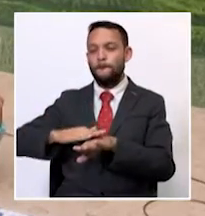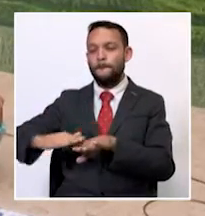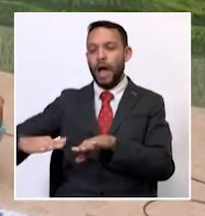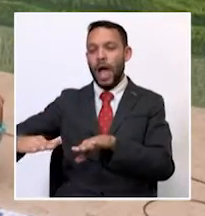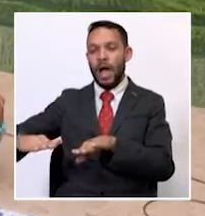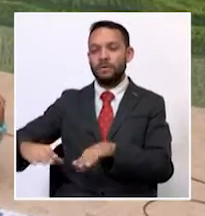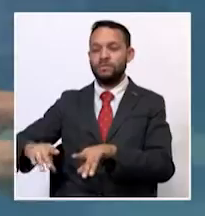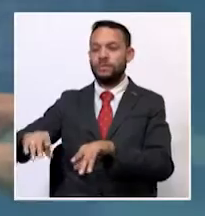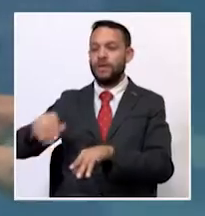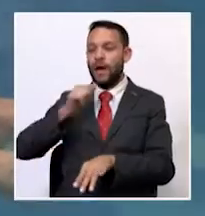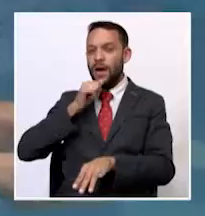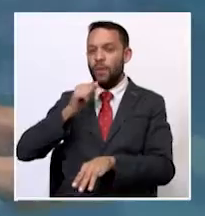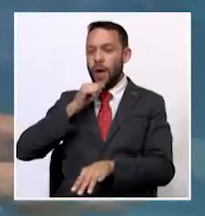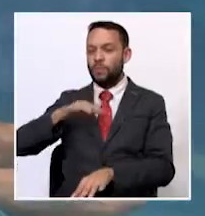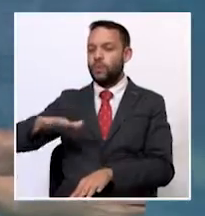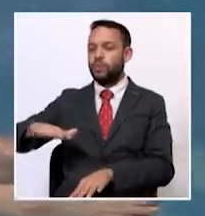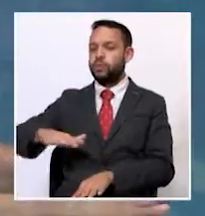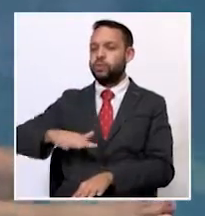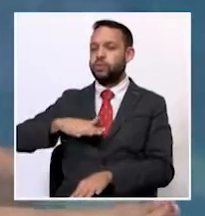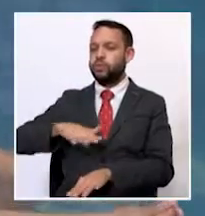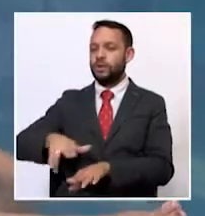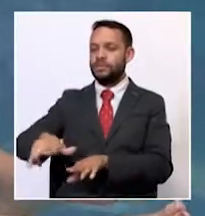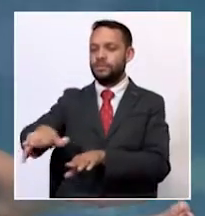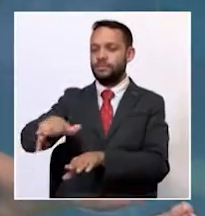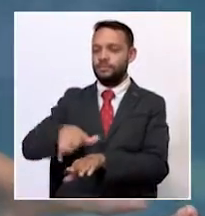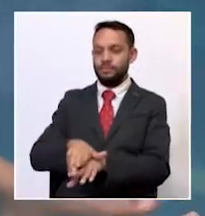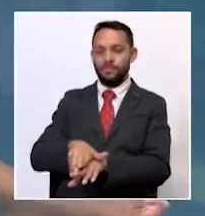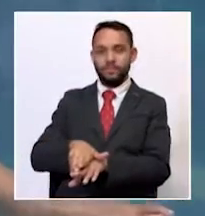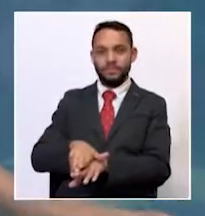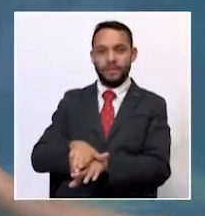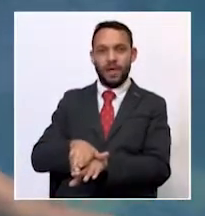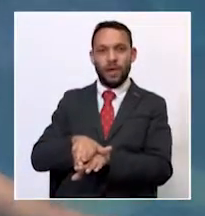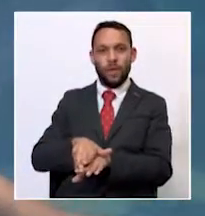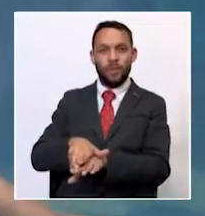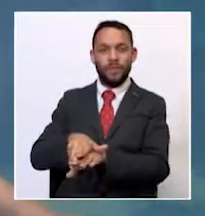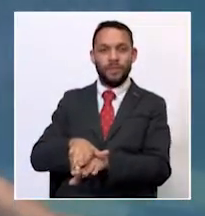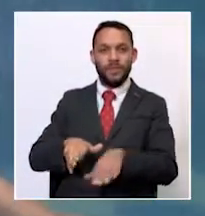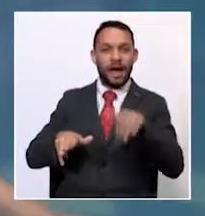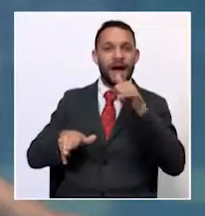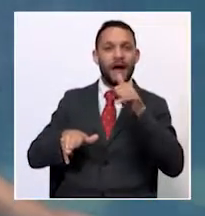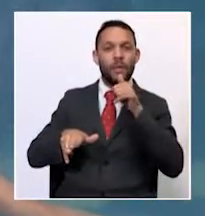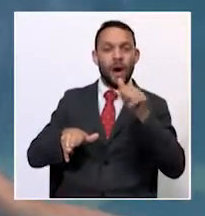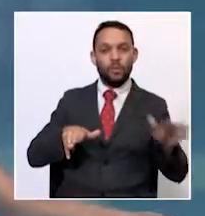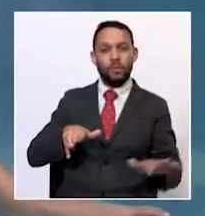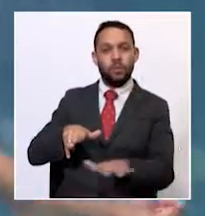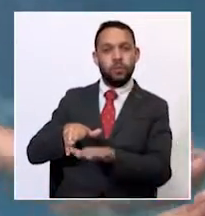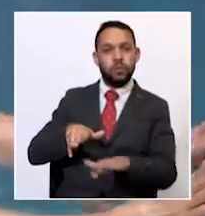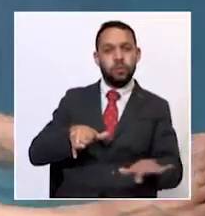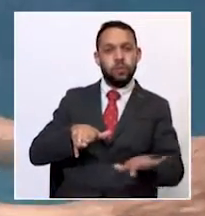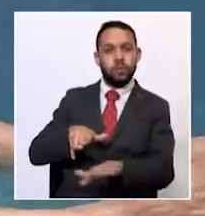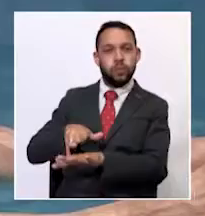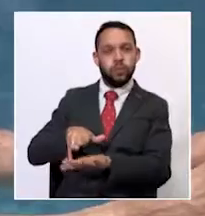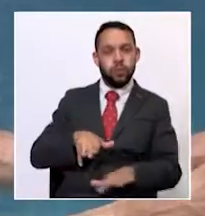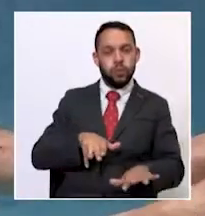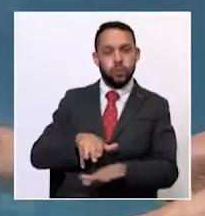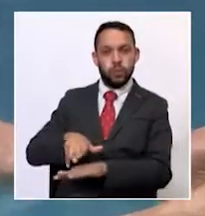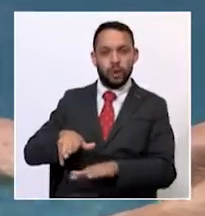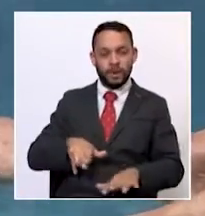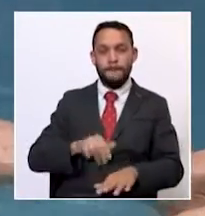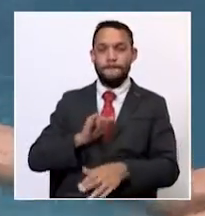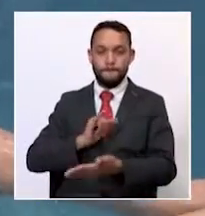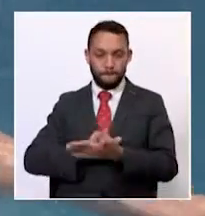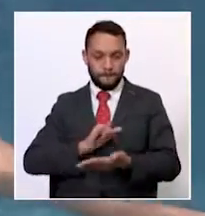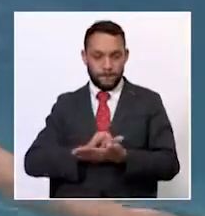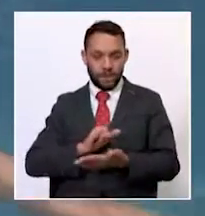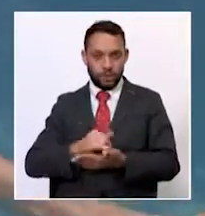tipo de interrupción, vigilado para que no vaya a tener ningún accidente, está completamente seguro. Personalmente yo vigilo en una pantalla